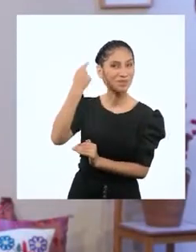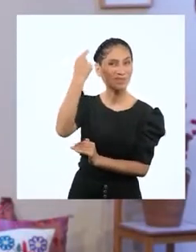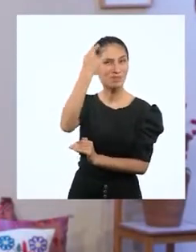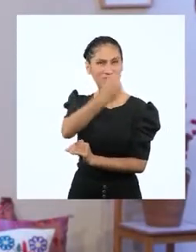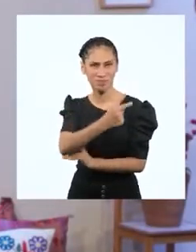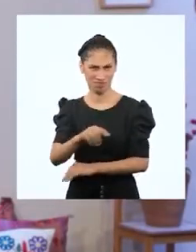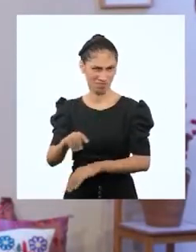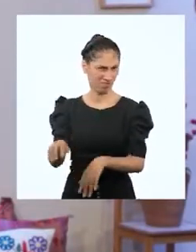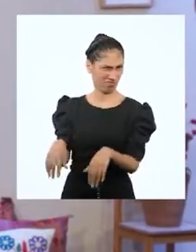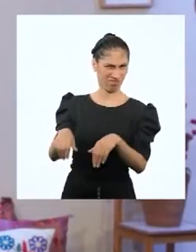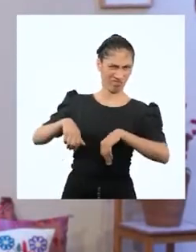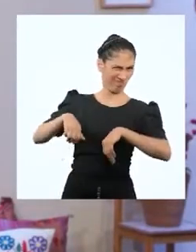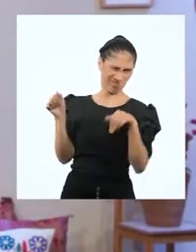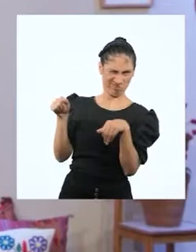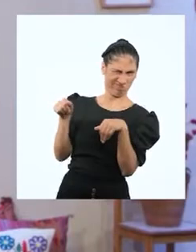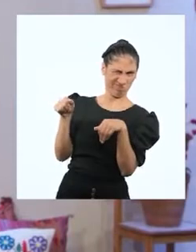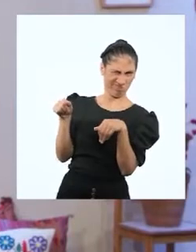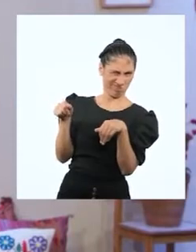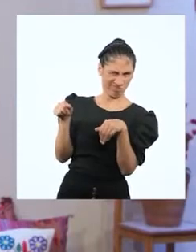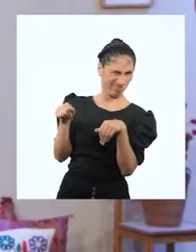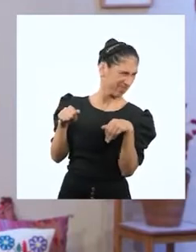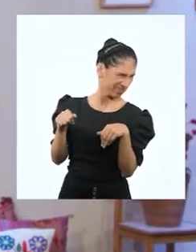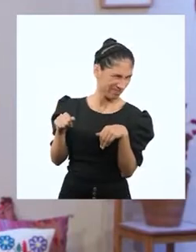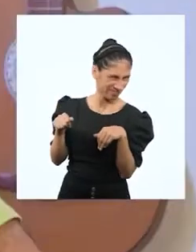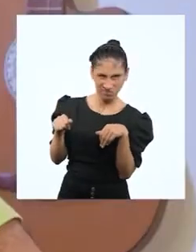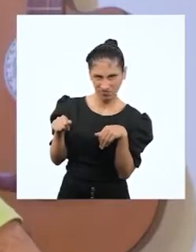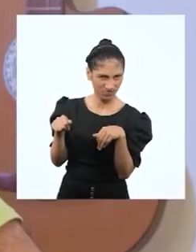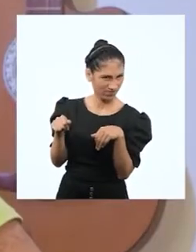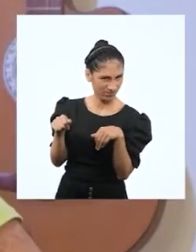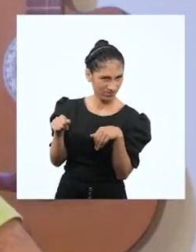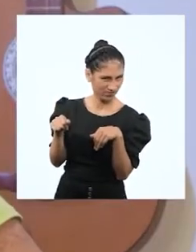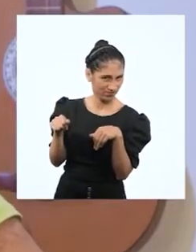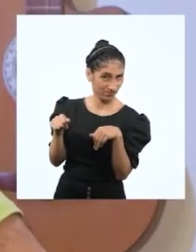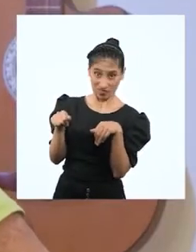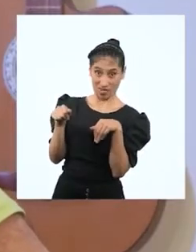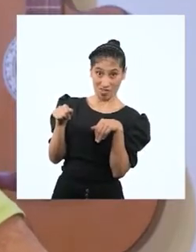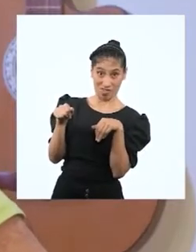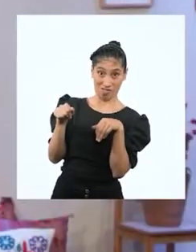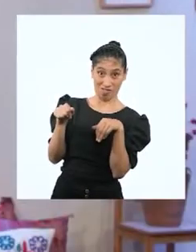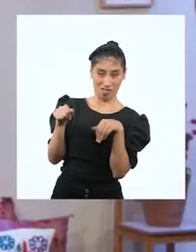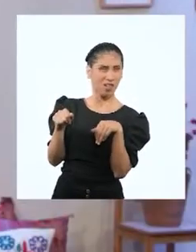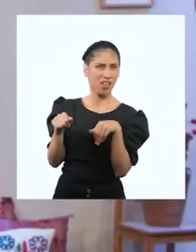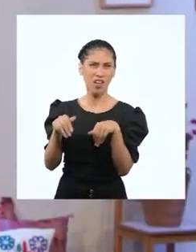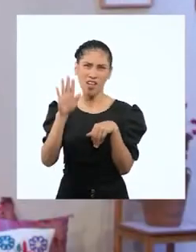¡Que se noten las caras de molestos!